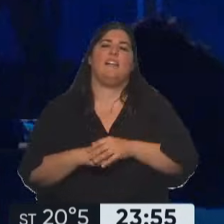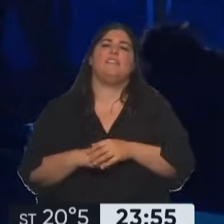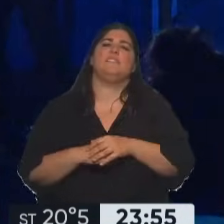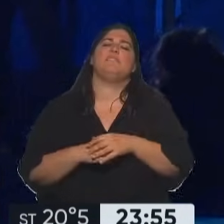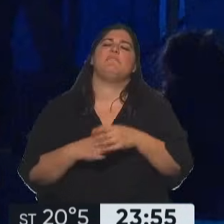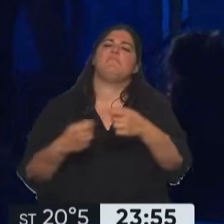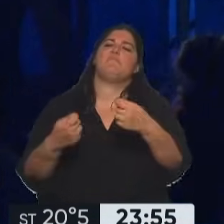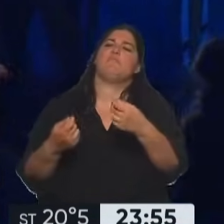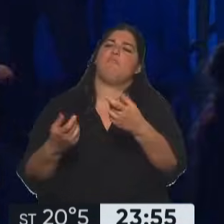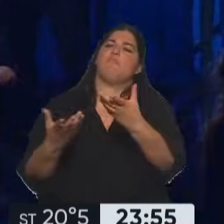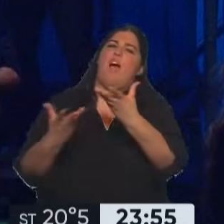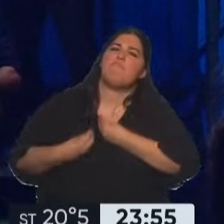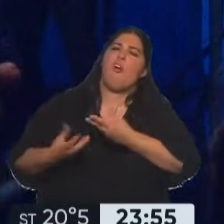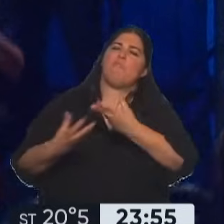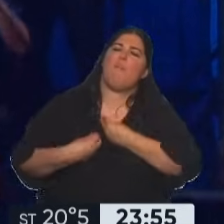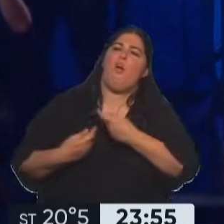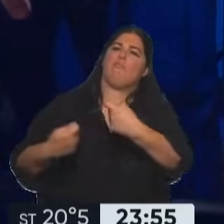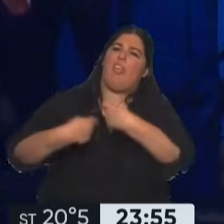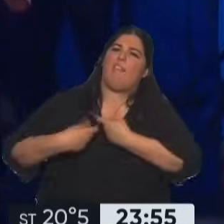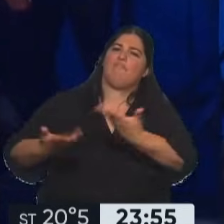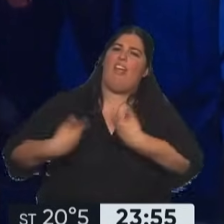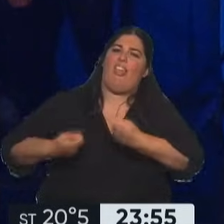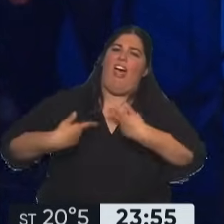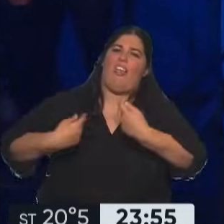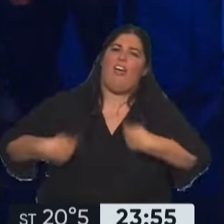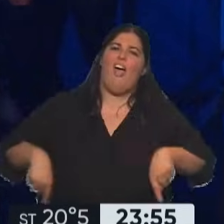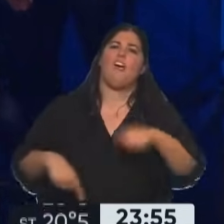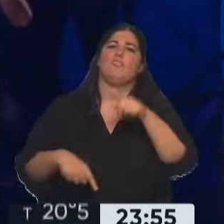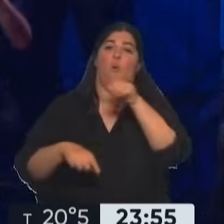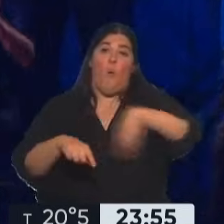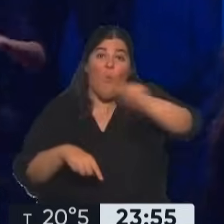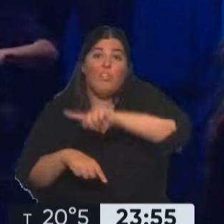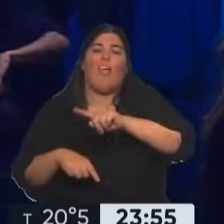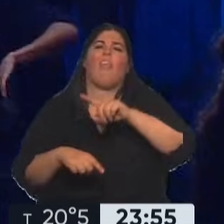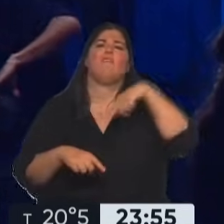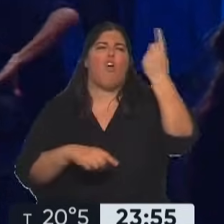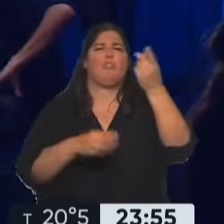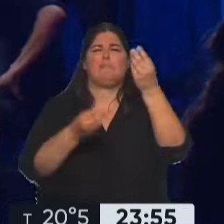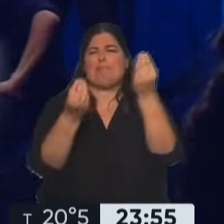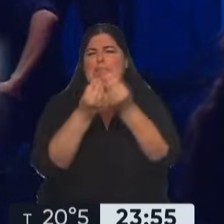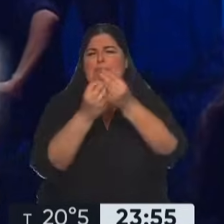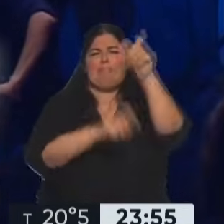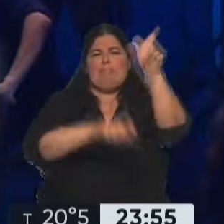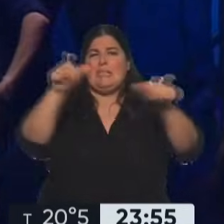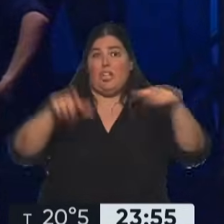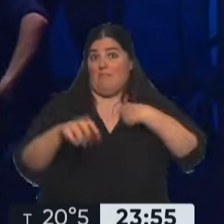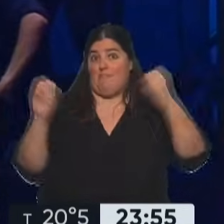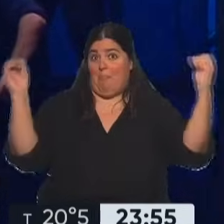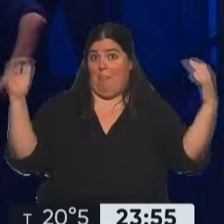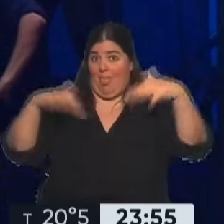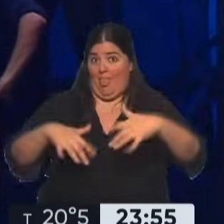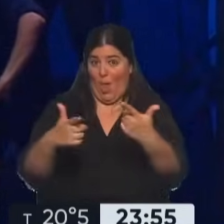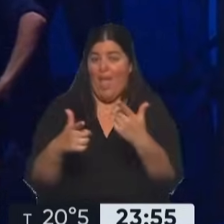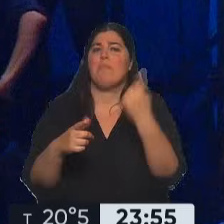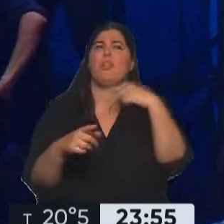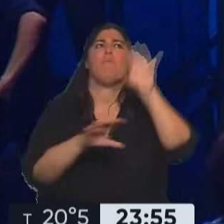el aliento de cada uno de ustedes y de otros miles y miles que no están acá y que están en